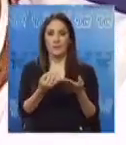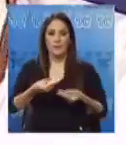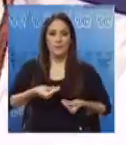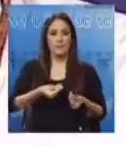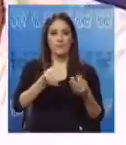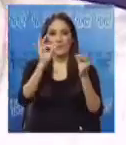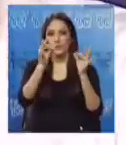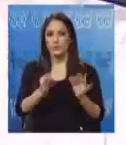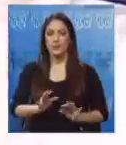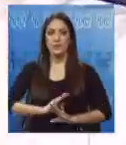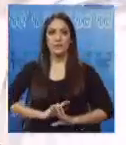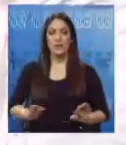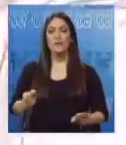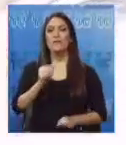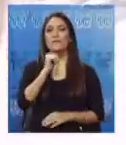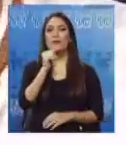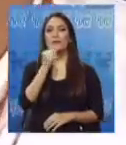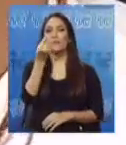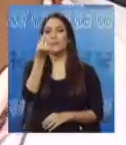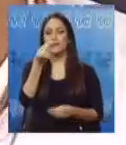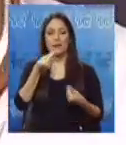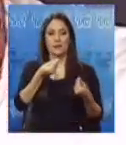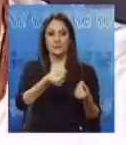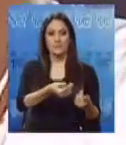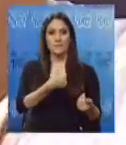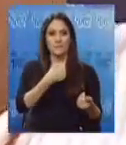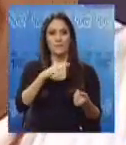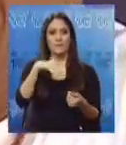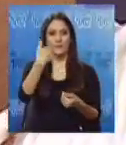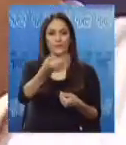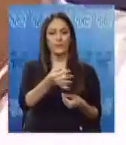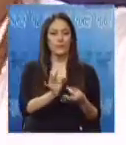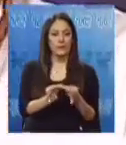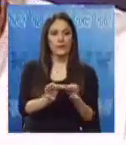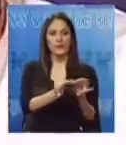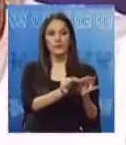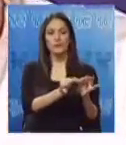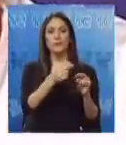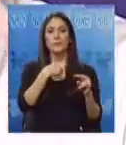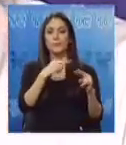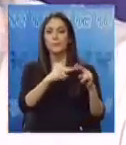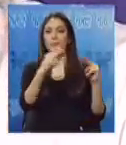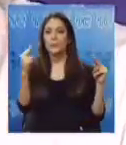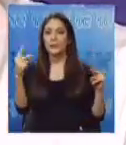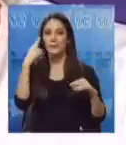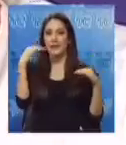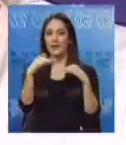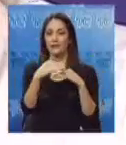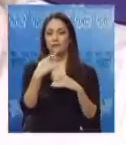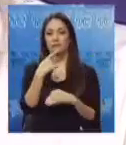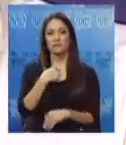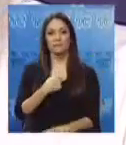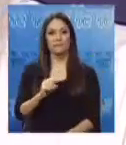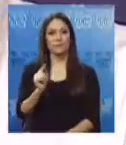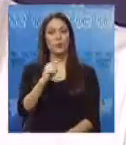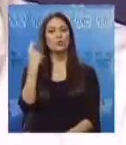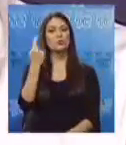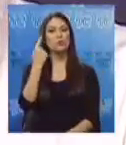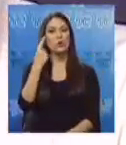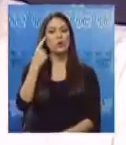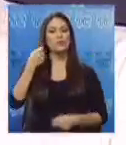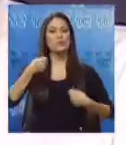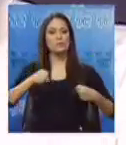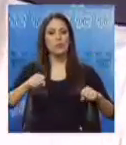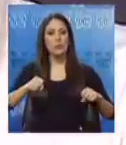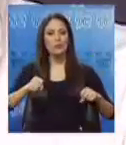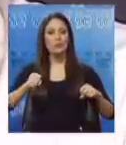presupuestado, nos había faltado liquidez, pero lo íbamos a hacer en los próximos meses, vamos a hacer un puente solo para tricimotos,